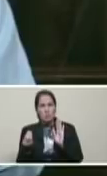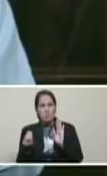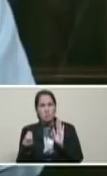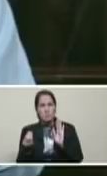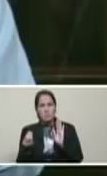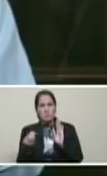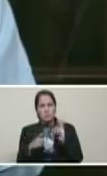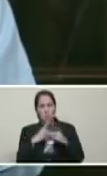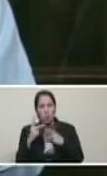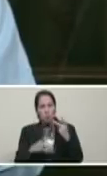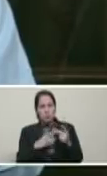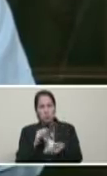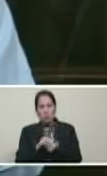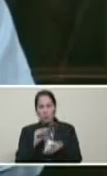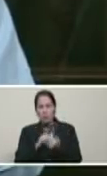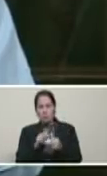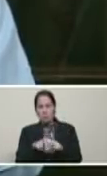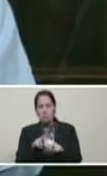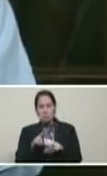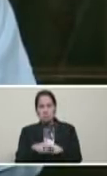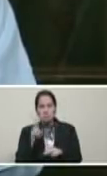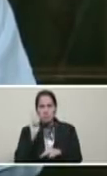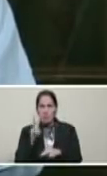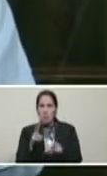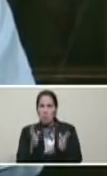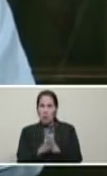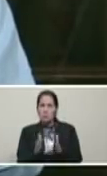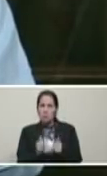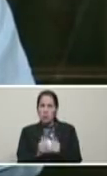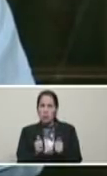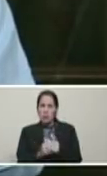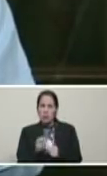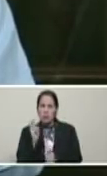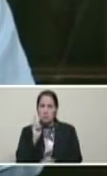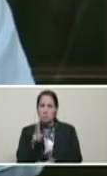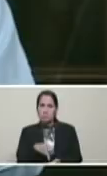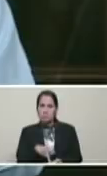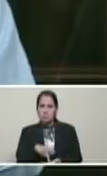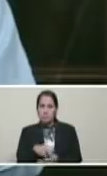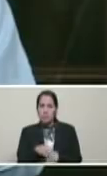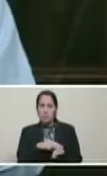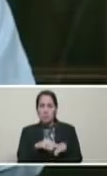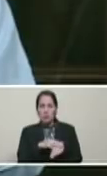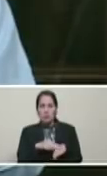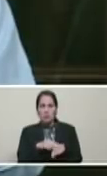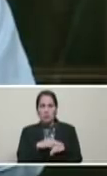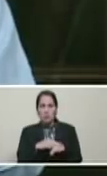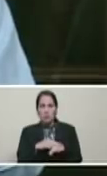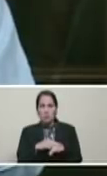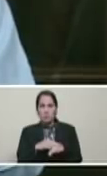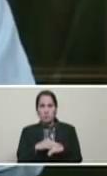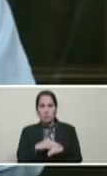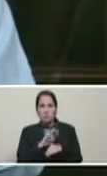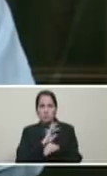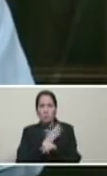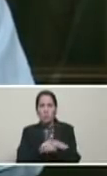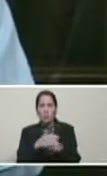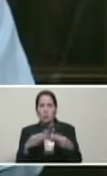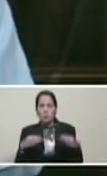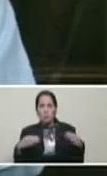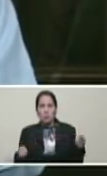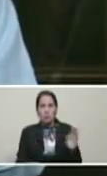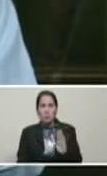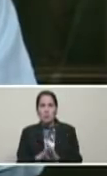de carbón en el estado anzoátegui allá está nuestro ministro del poder popular para el